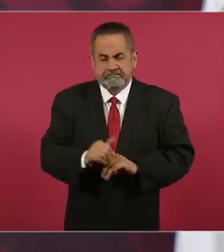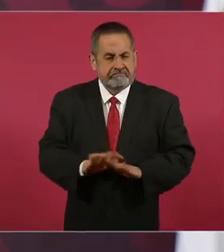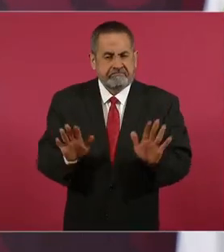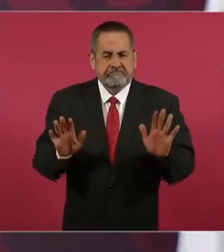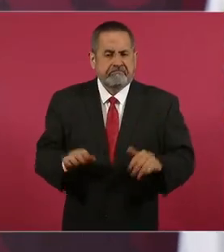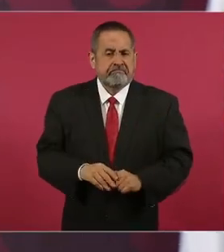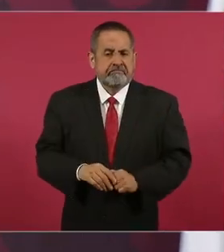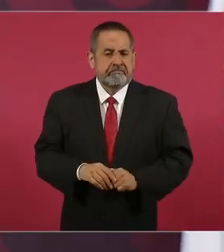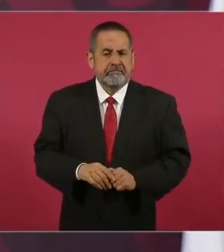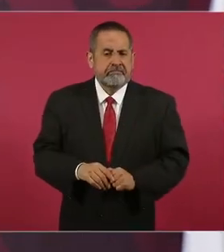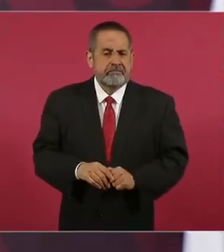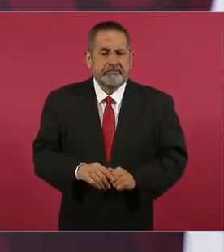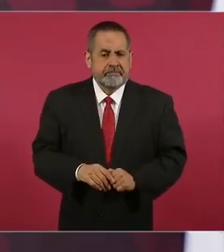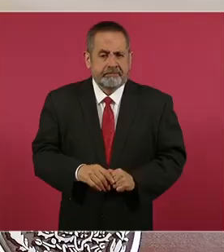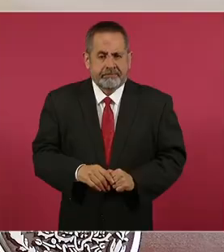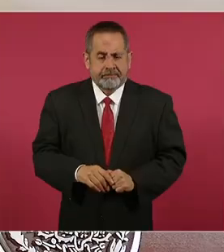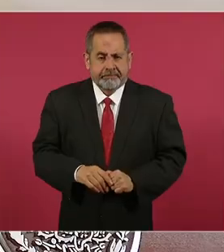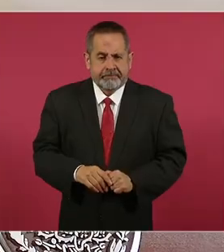ni